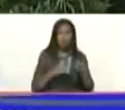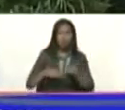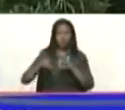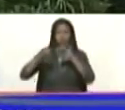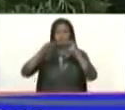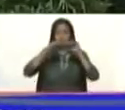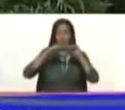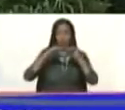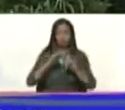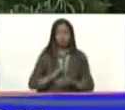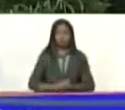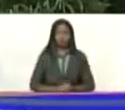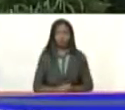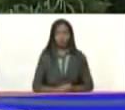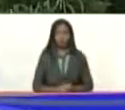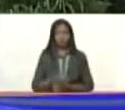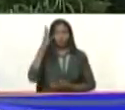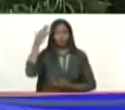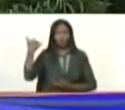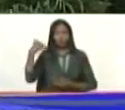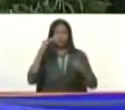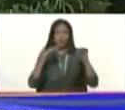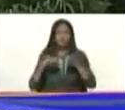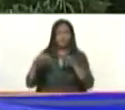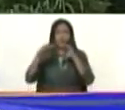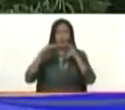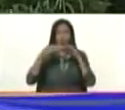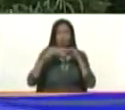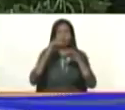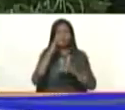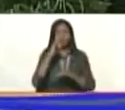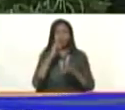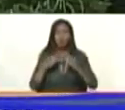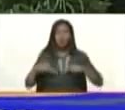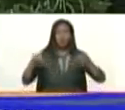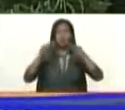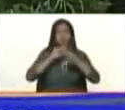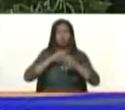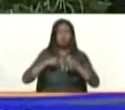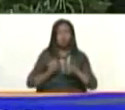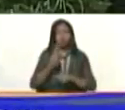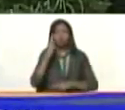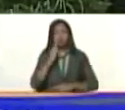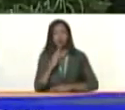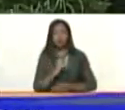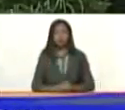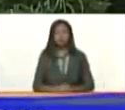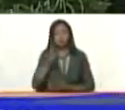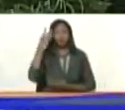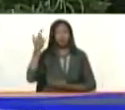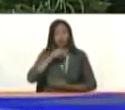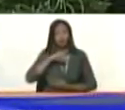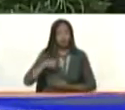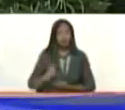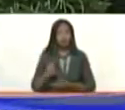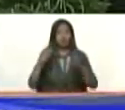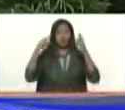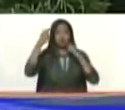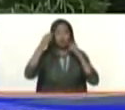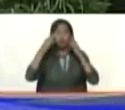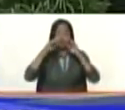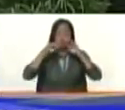sueño del equilibrio del universo de nuestro libertador Simón Bolívar, el sueño de nuestro comandante Hugo Chávez de un nuevo